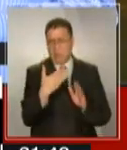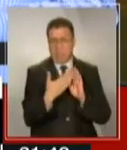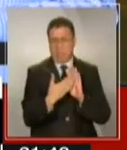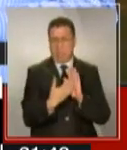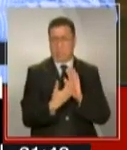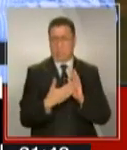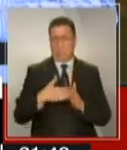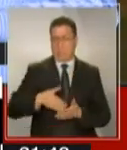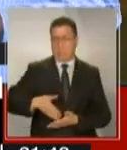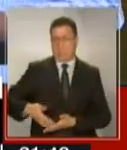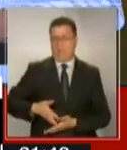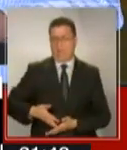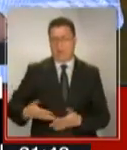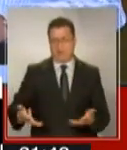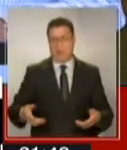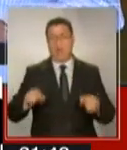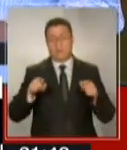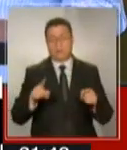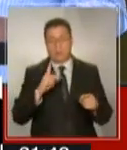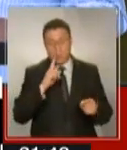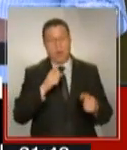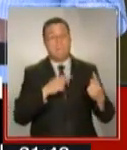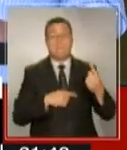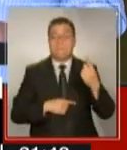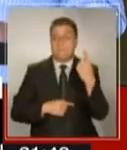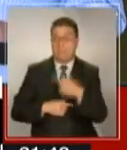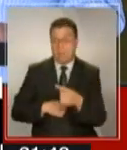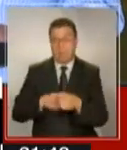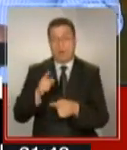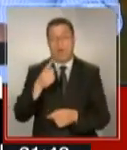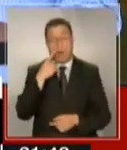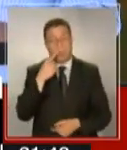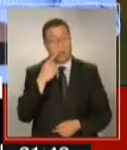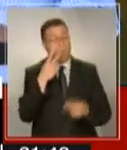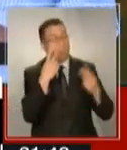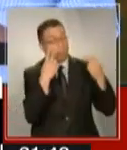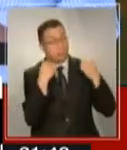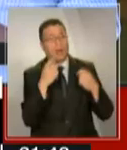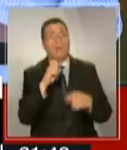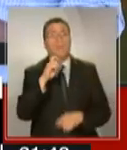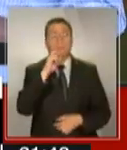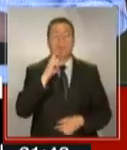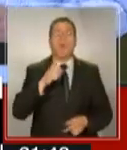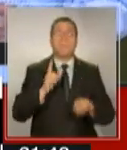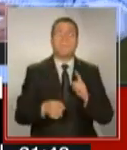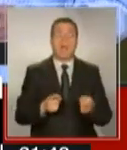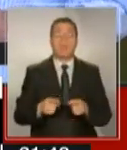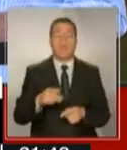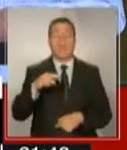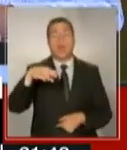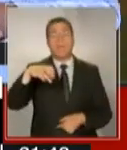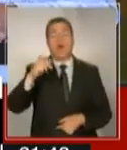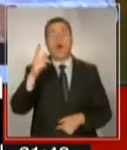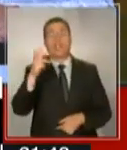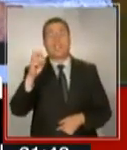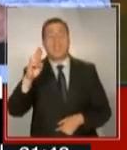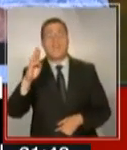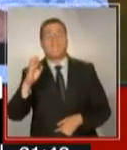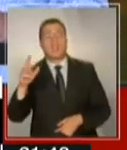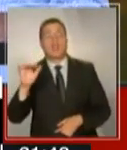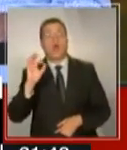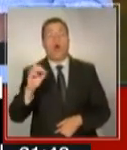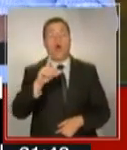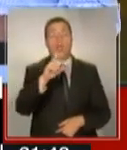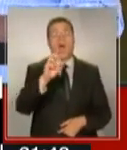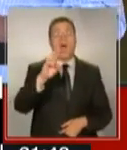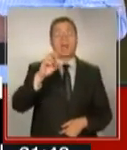usted dice, algo, y tiene, no le queda otra que aceptarlo. ¿Quién va a mandar finalmente, Cristian Monquever o Carlos Larraín? Muchos creen que Carlos Larraín